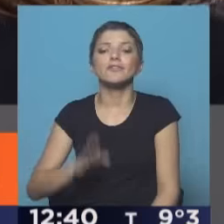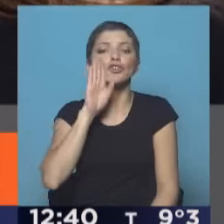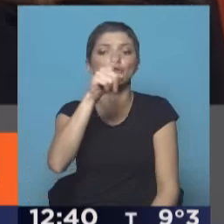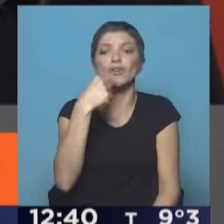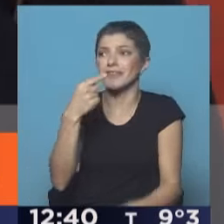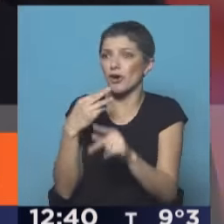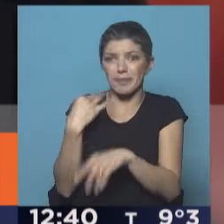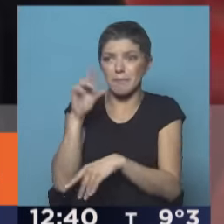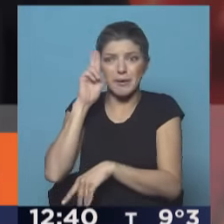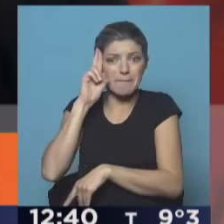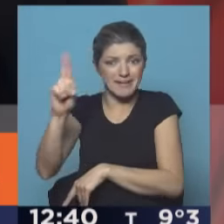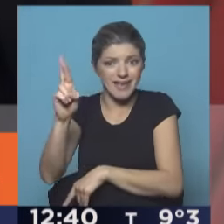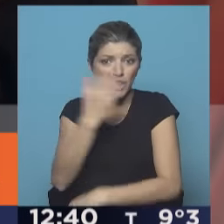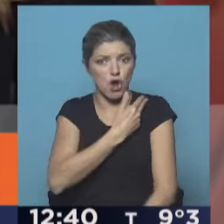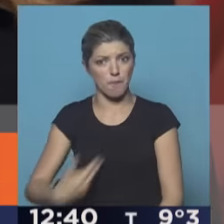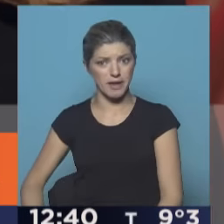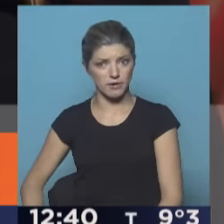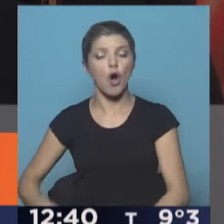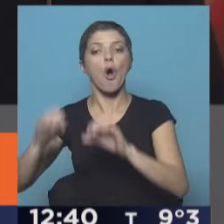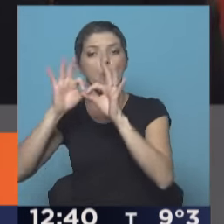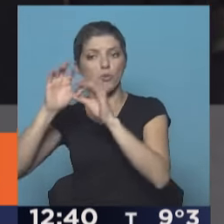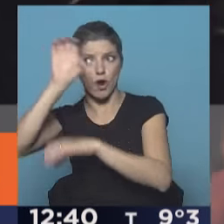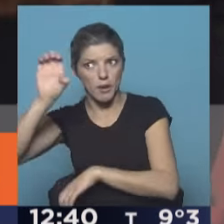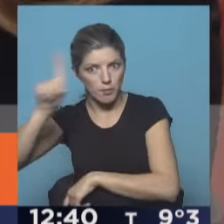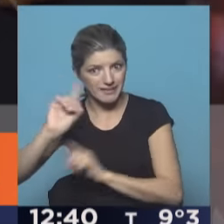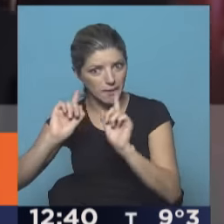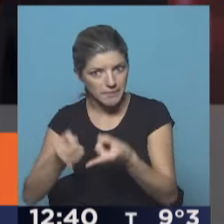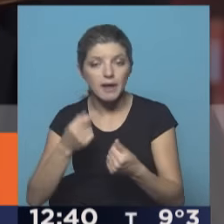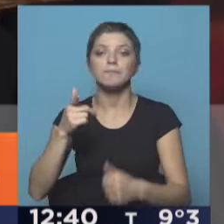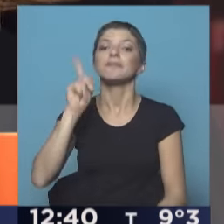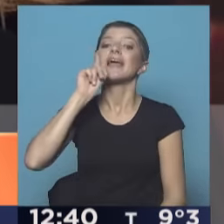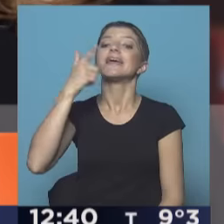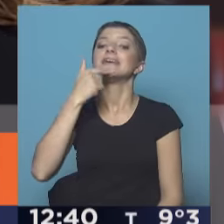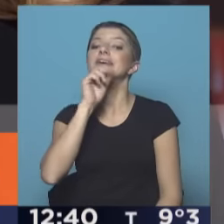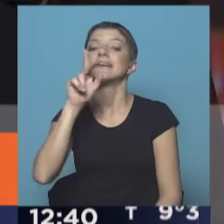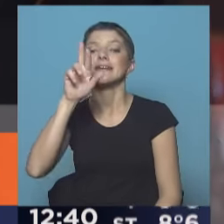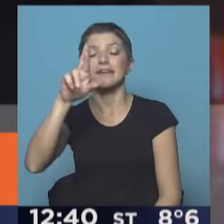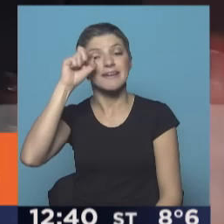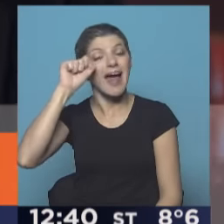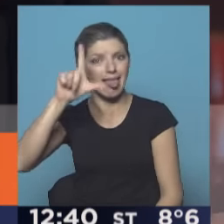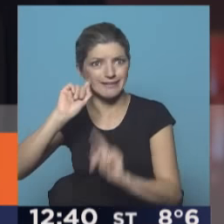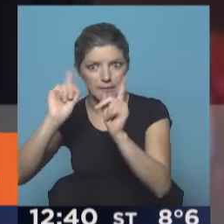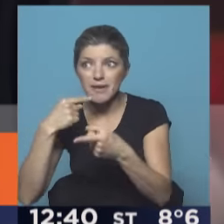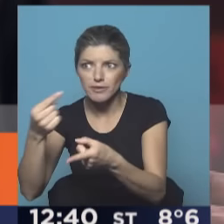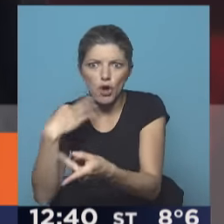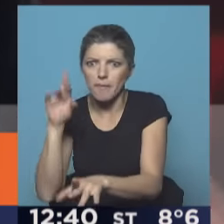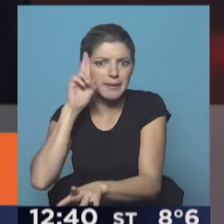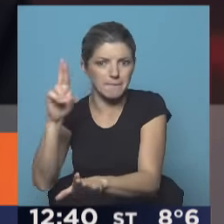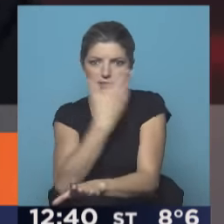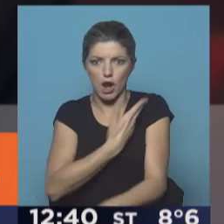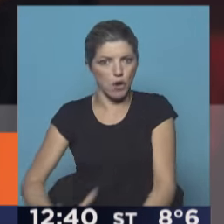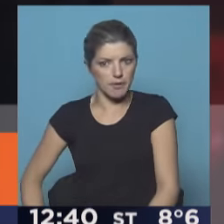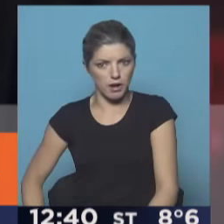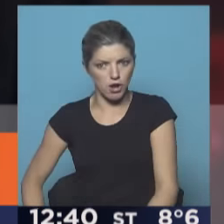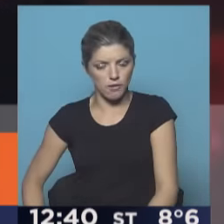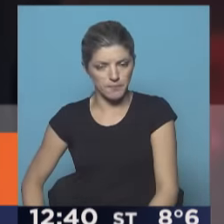que respetar a las instituciones que la Unión Europea dijo lo mismo que Israel de pronto apareció con un comunicado digamos no hubo por afuera